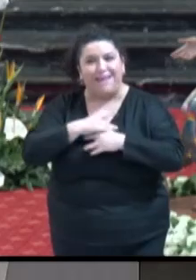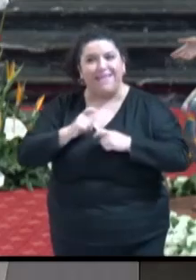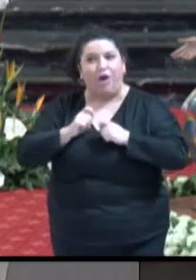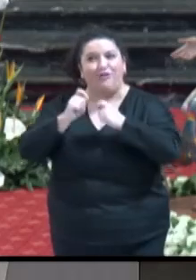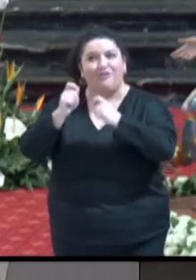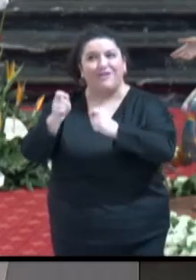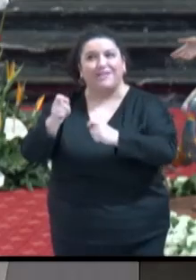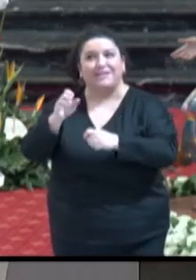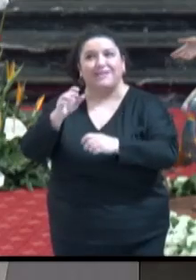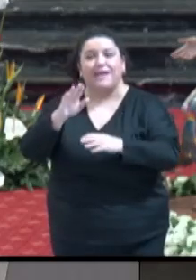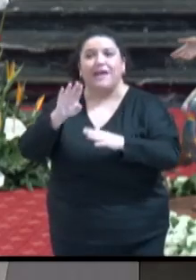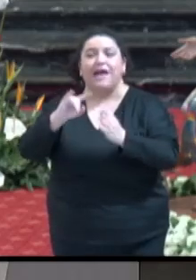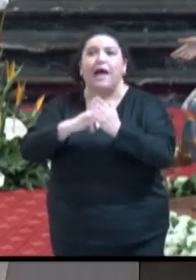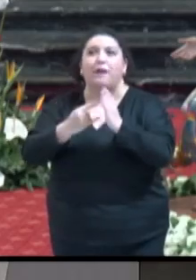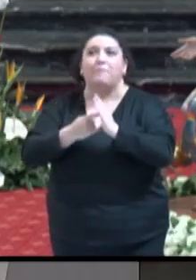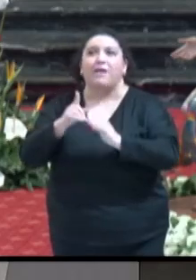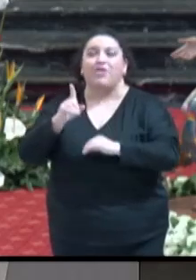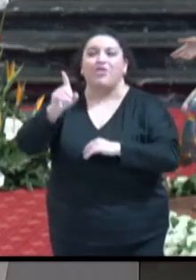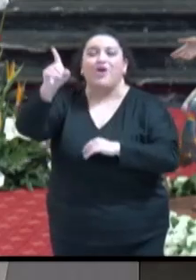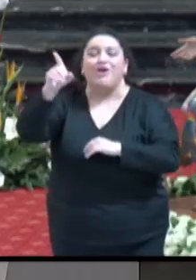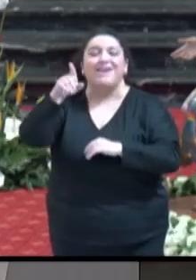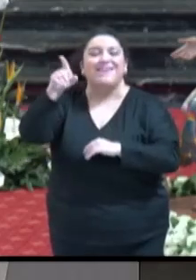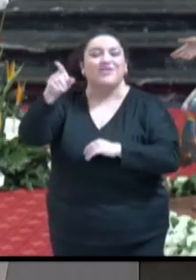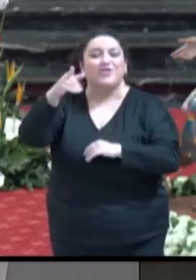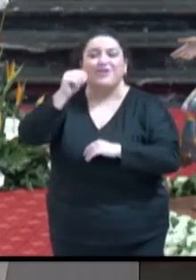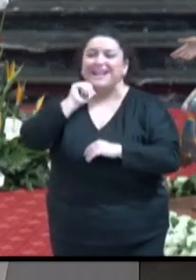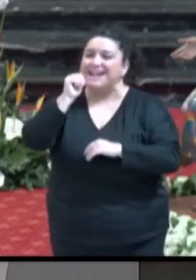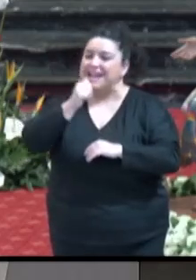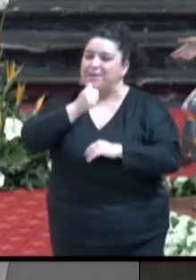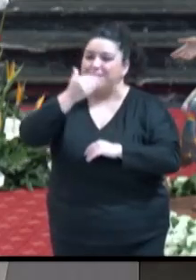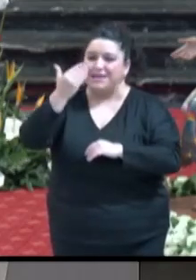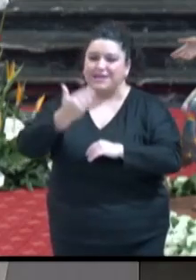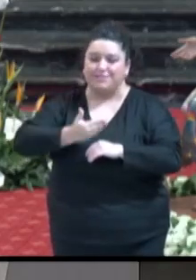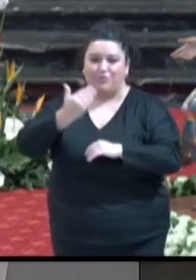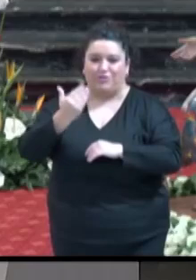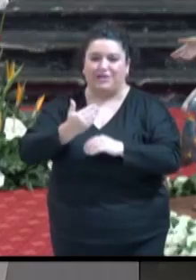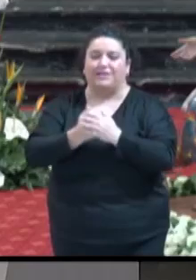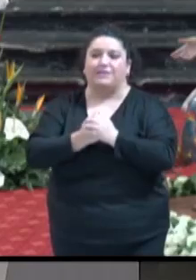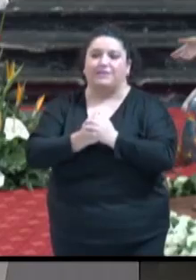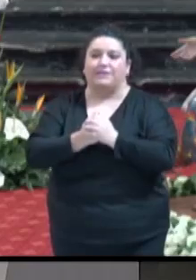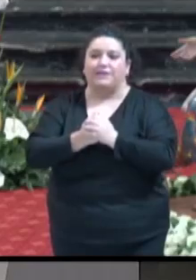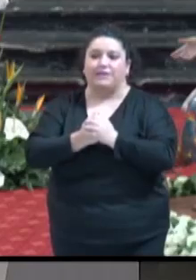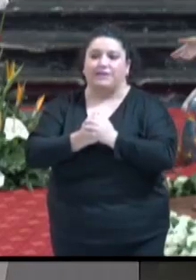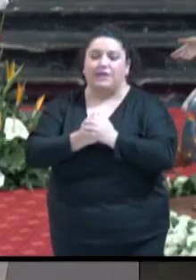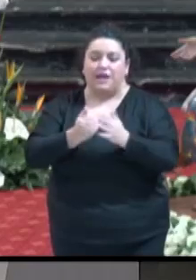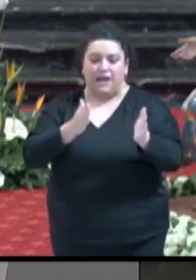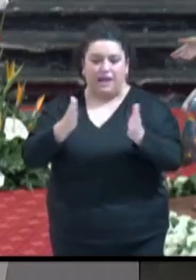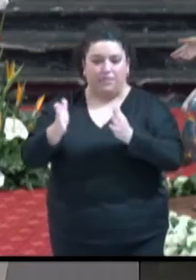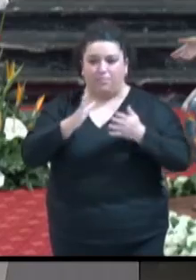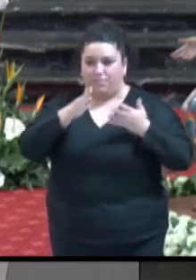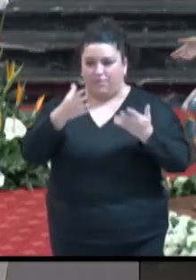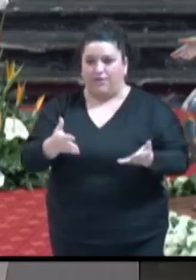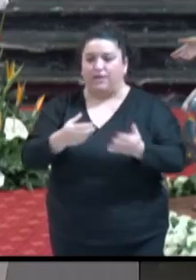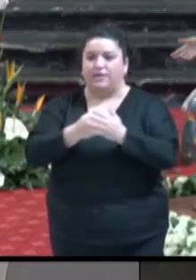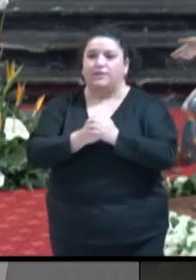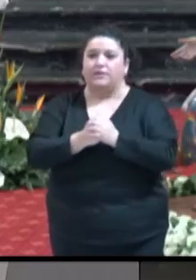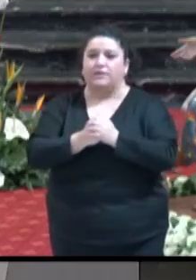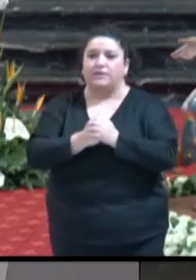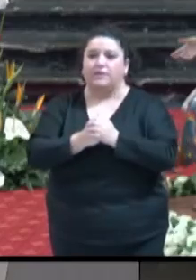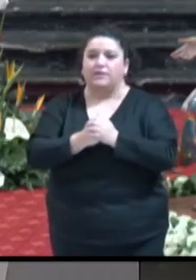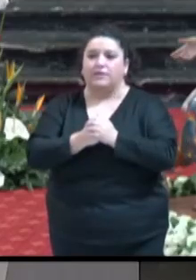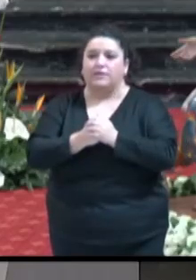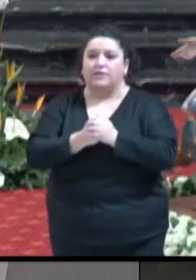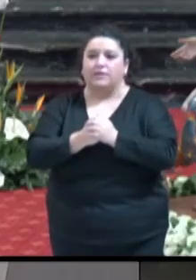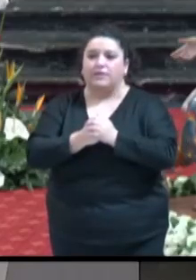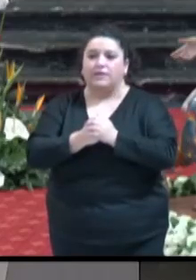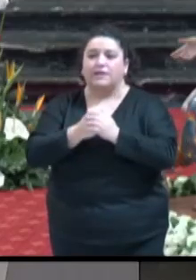al plan de Dios es la que abre una nueva época el verbo se